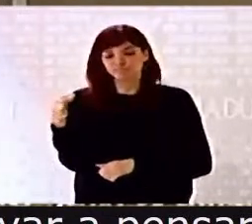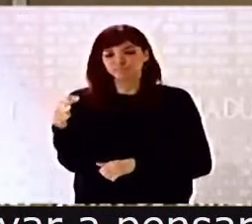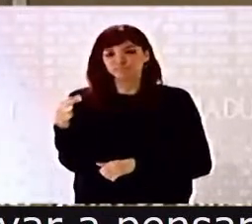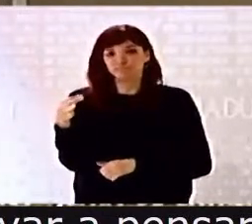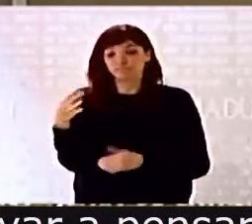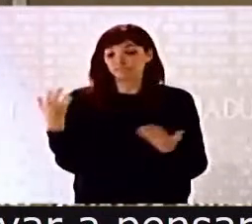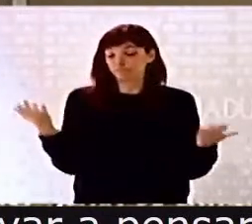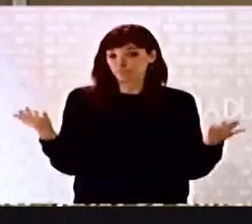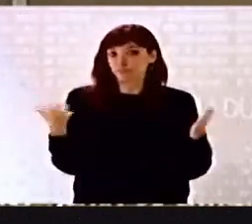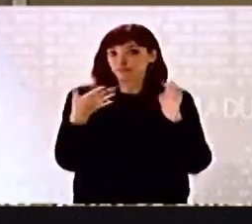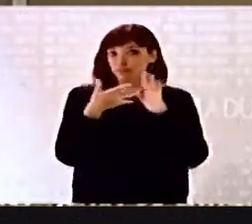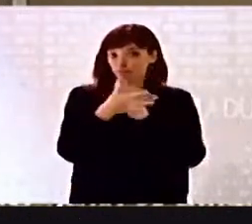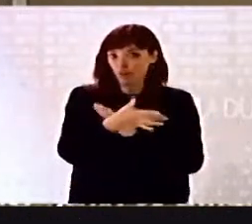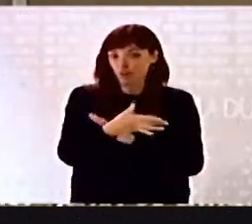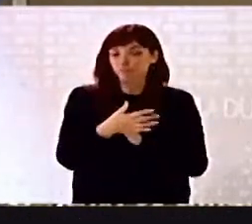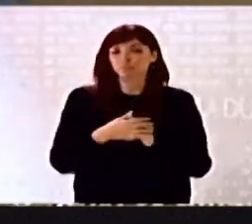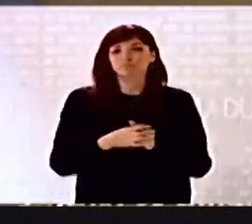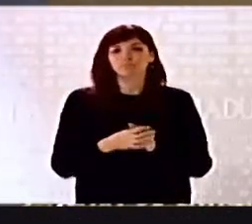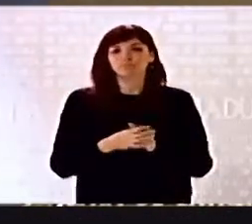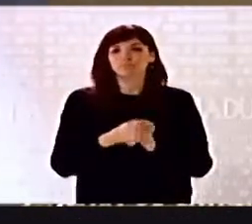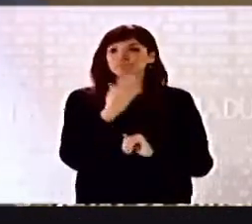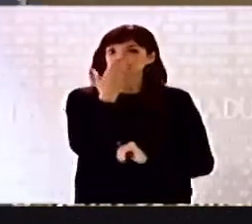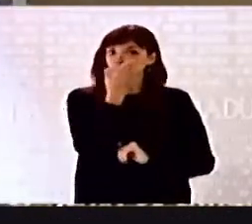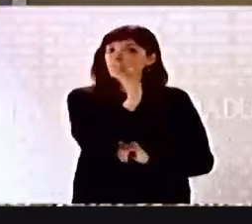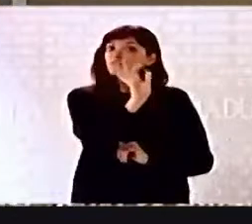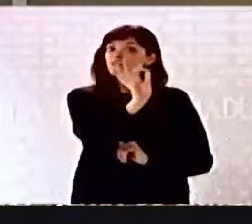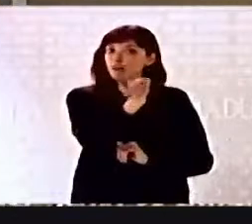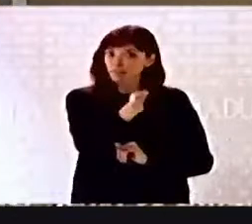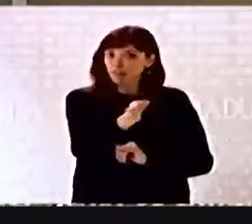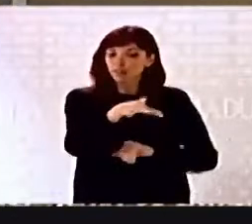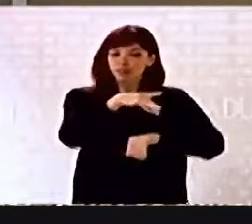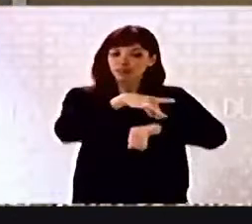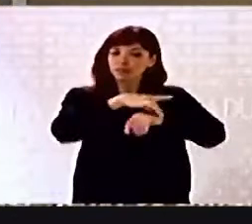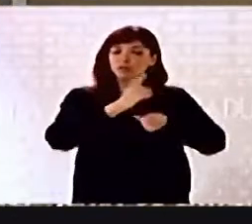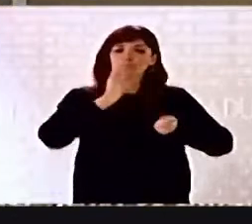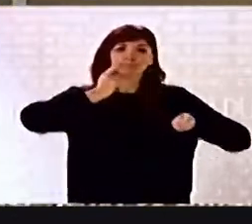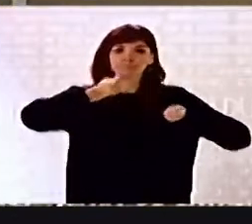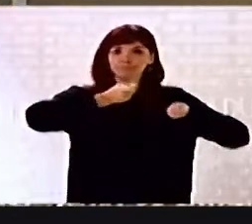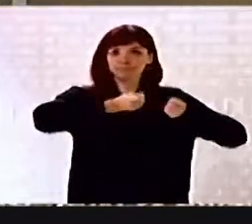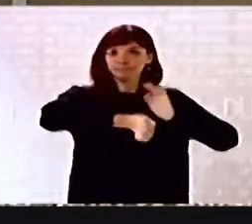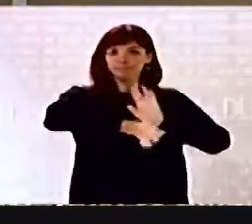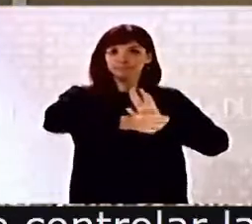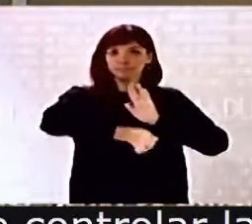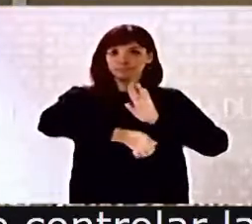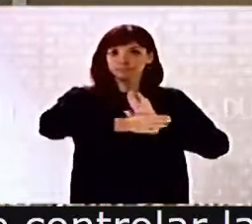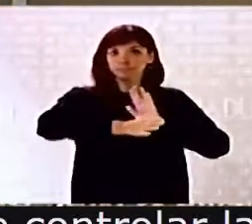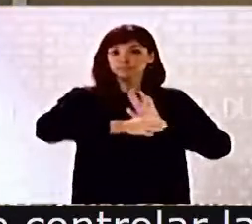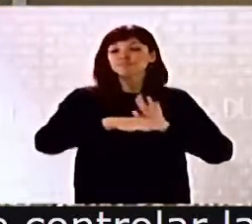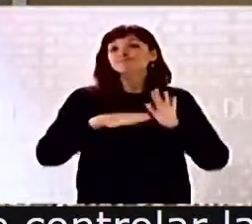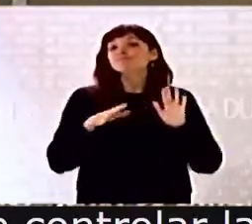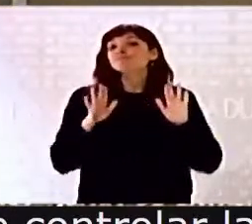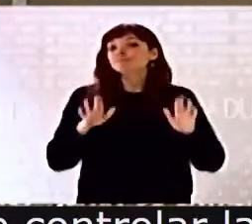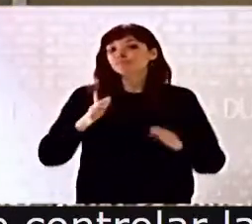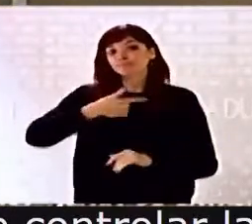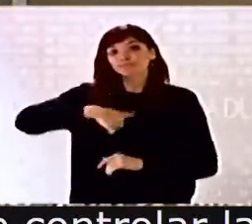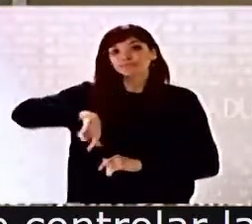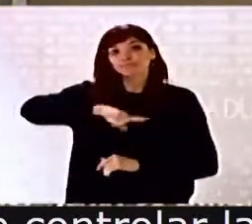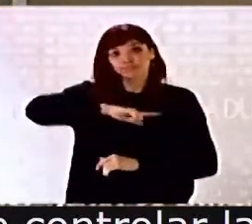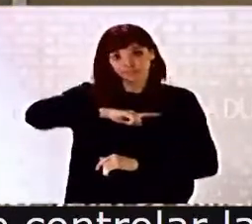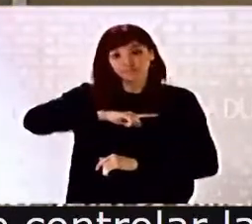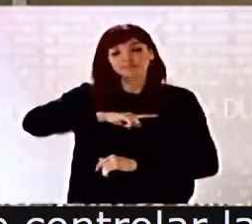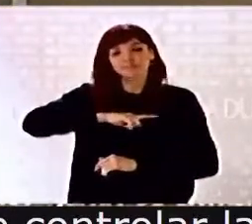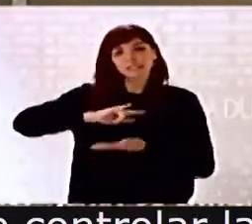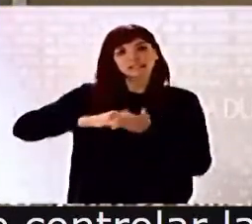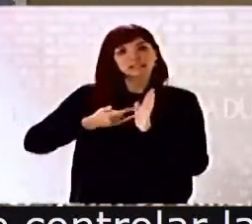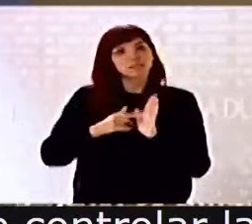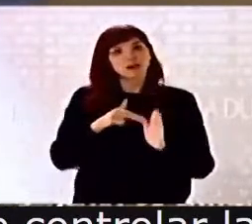y que, por lo tanto, es cierto que tenemos que seguir controlando la incidencia, pero estamos realizando, por parte del